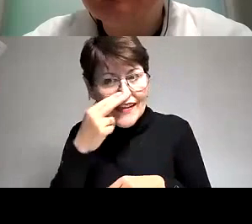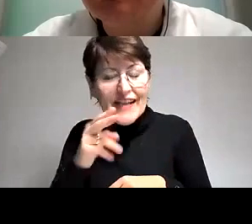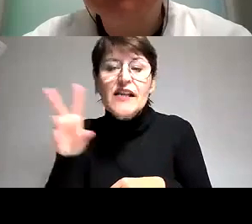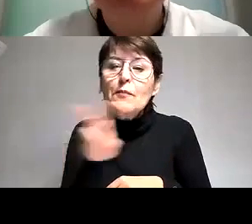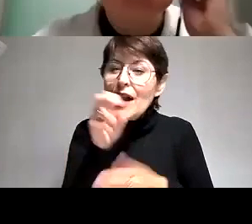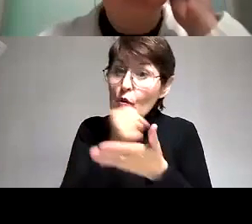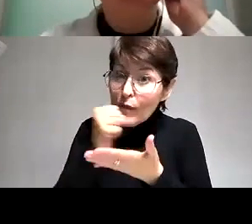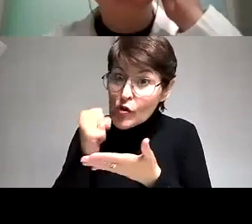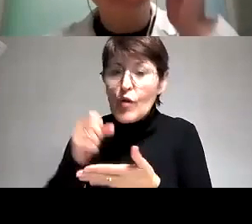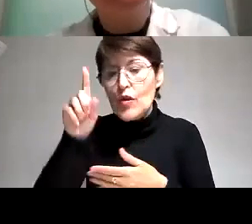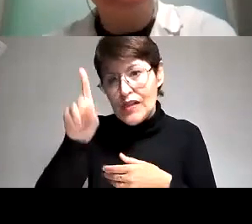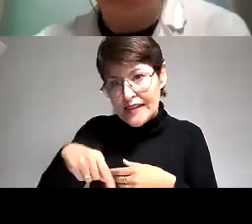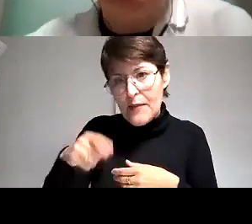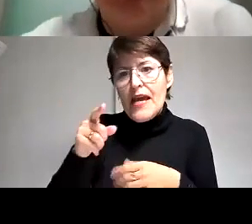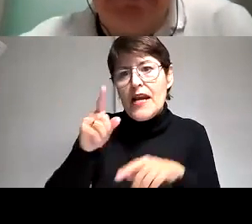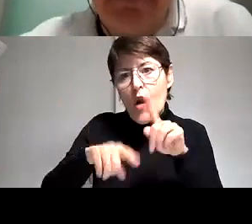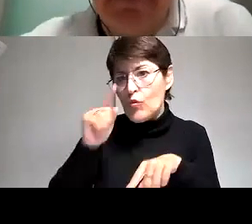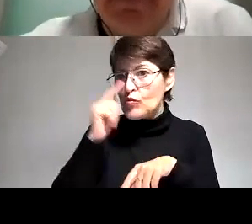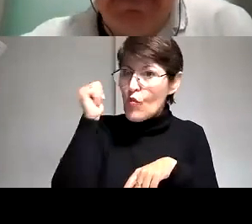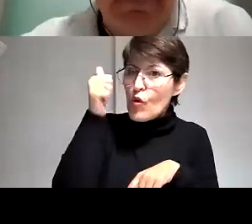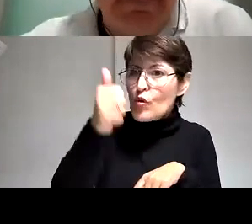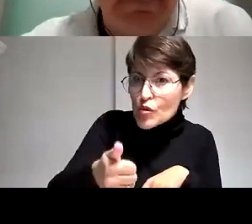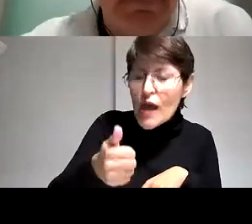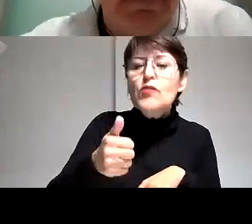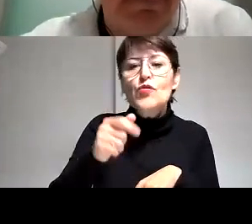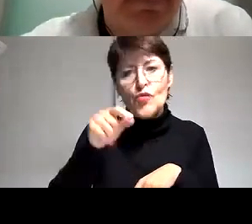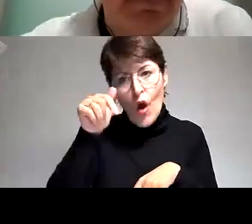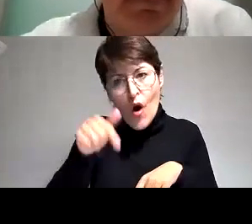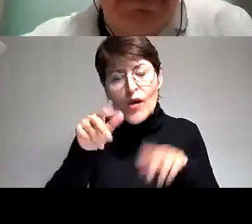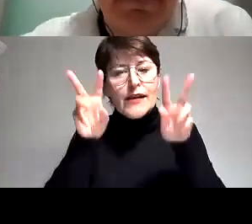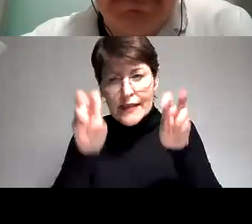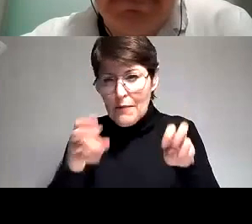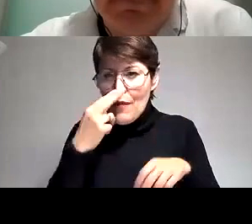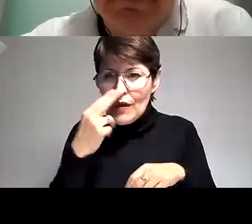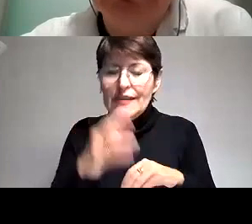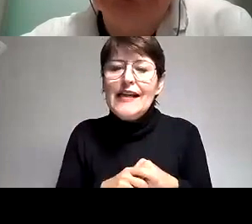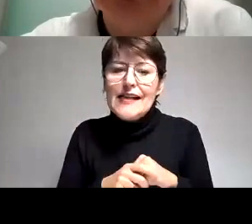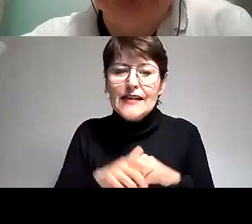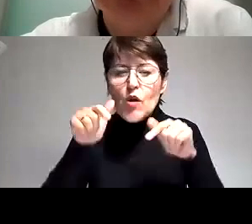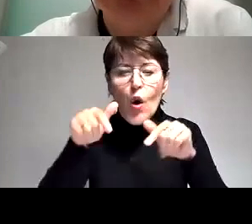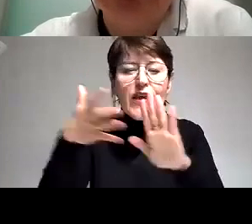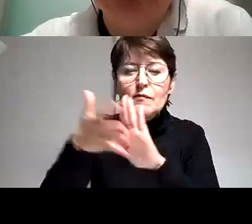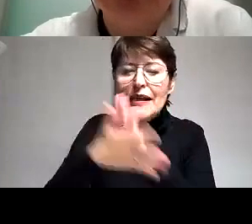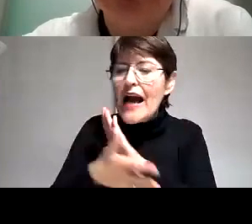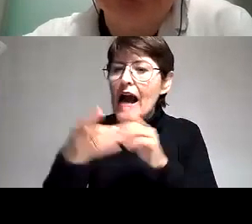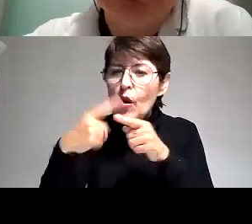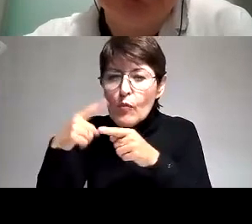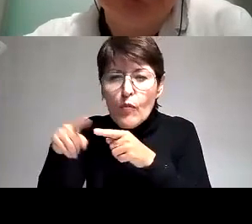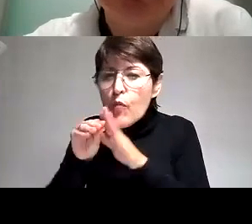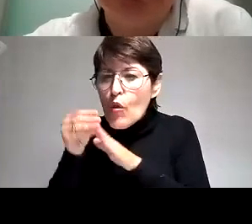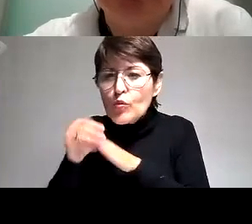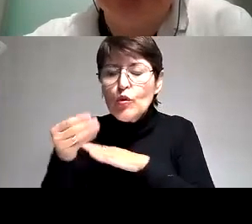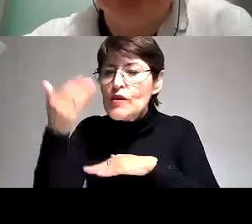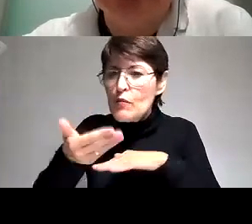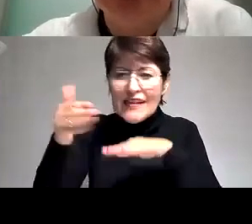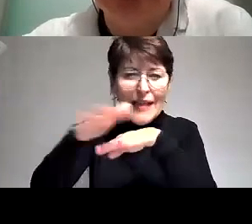también para los socios que lleváis años, porque vamos a tratar hoy productos que son base, ¿no? Son la base de